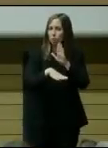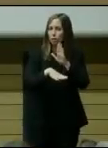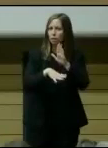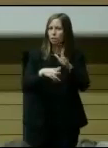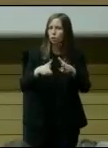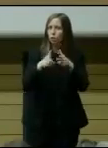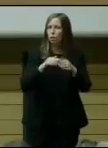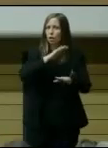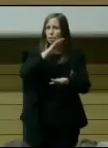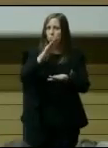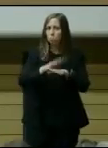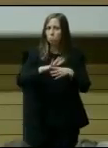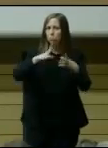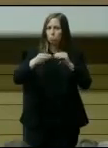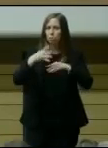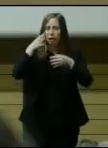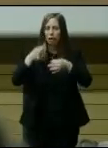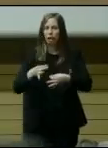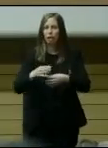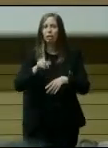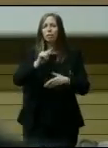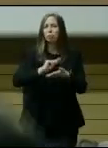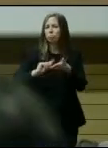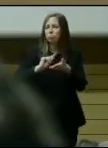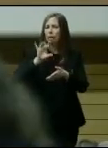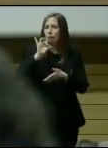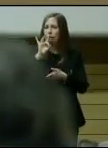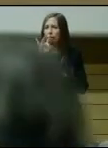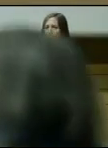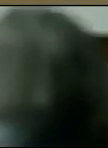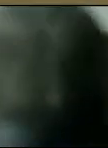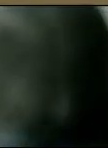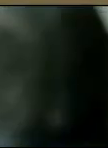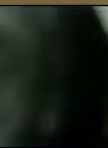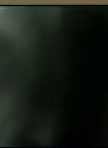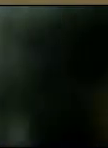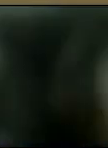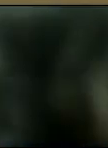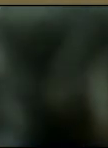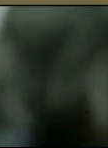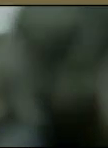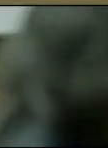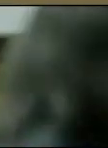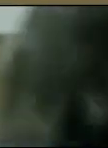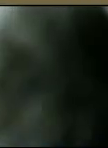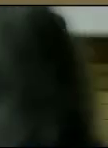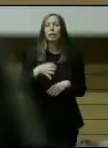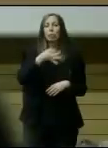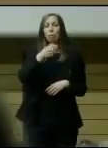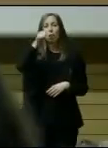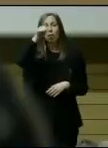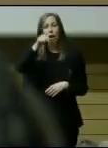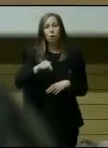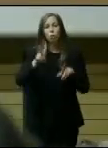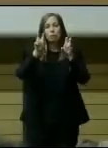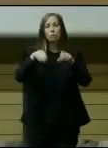programas sociales. También ha escrito 15 libros y la ponencia de hoy